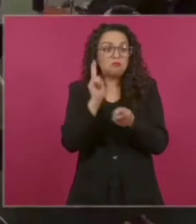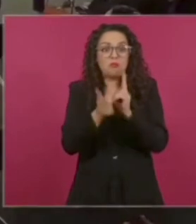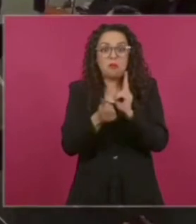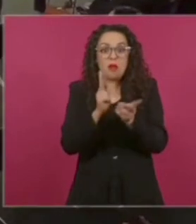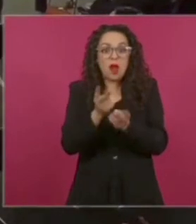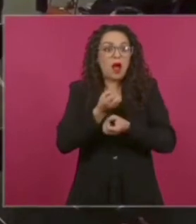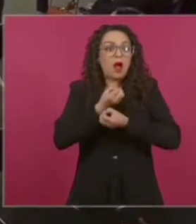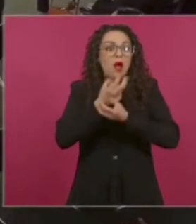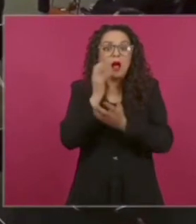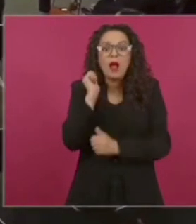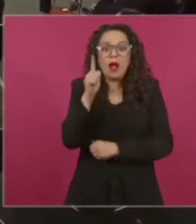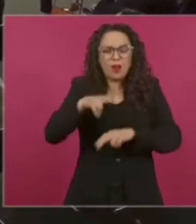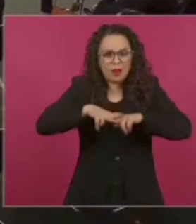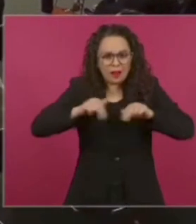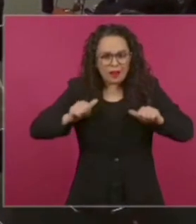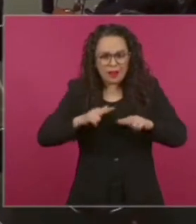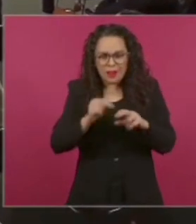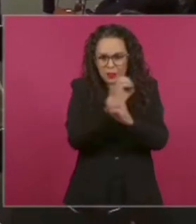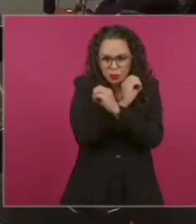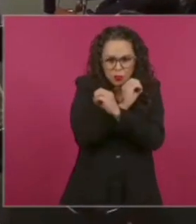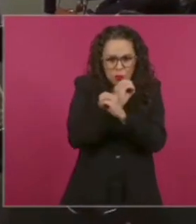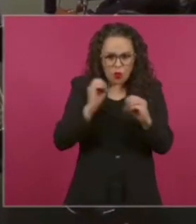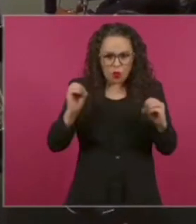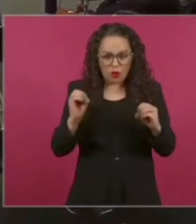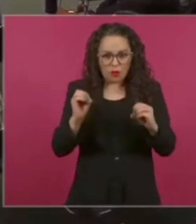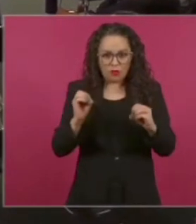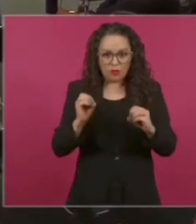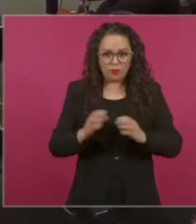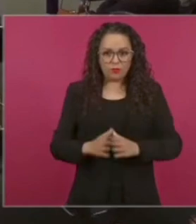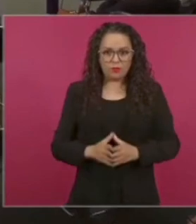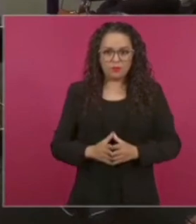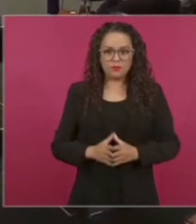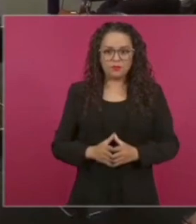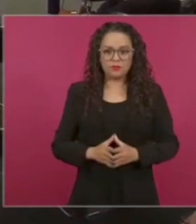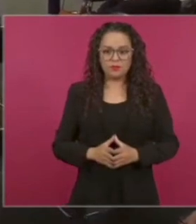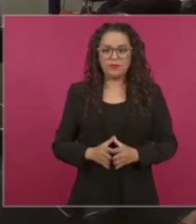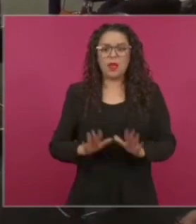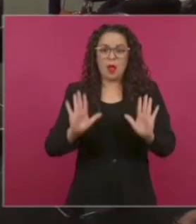Claro, pero digo, no, pero al final si el tribunal dice que sí,